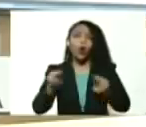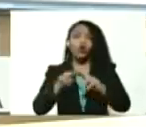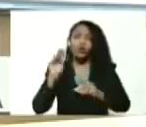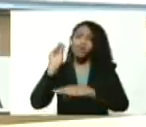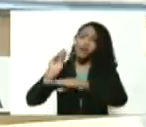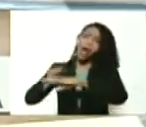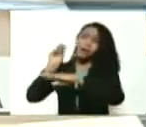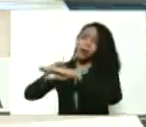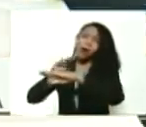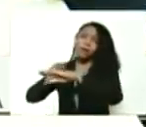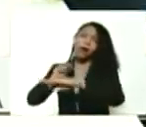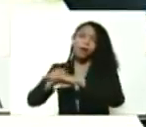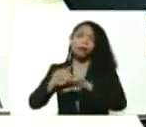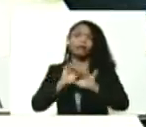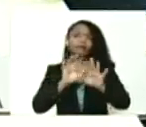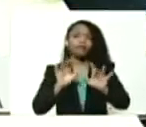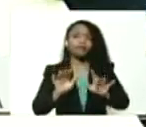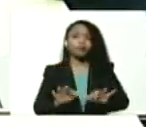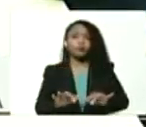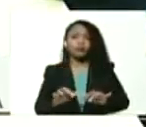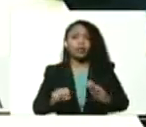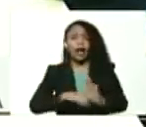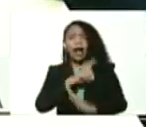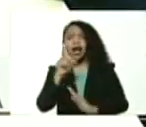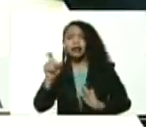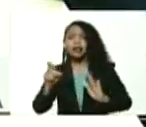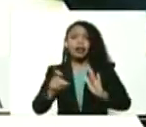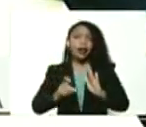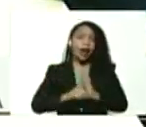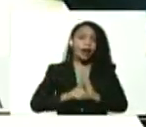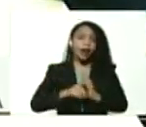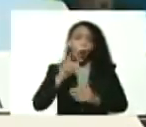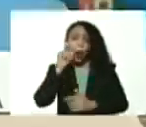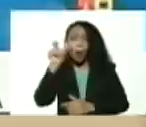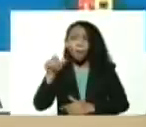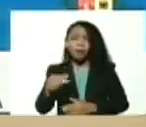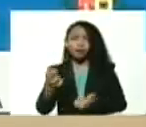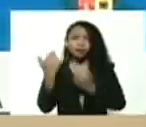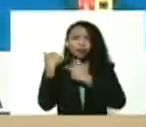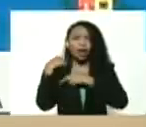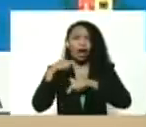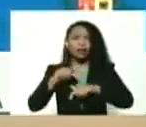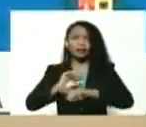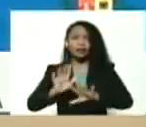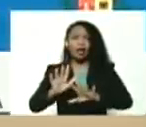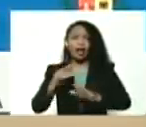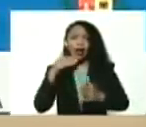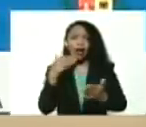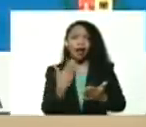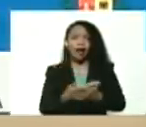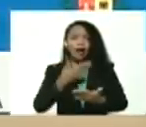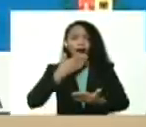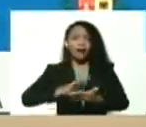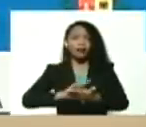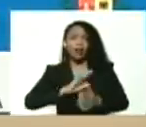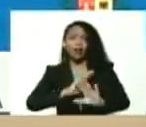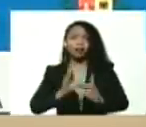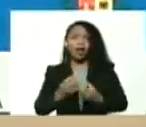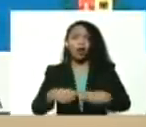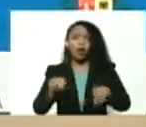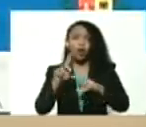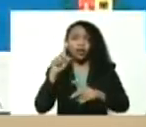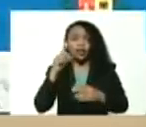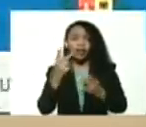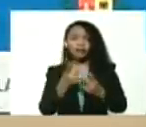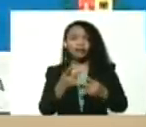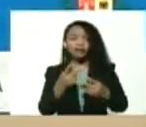Unidas. Secretario General Antonio Guterres, aquí está la Carta de las Naciones Unidas. Hagamos valer esta